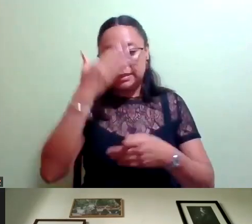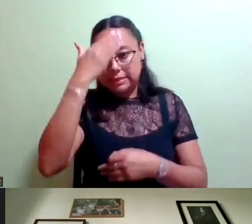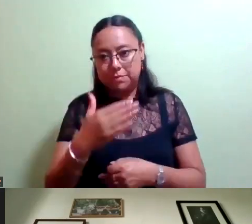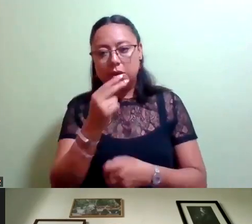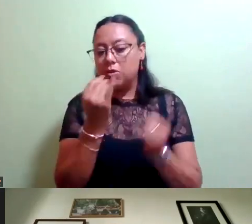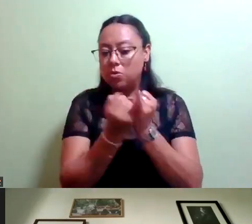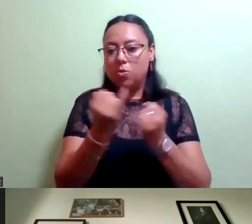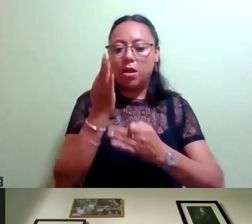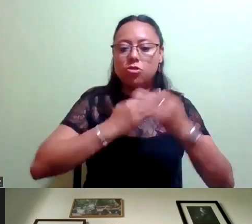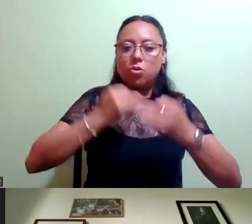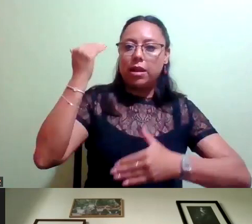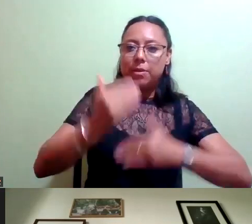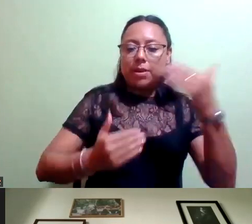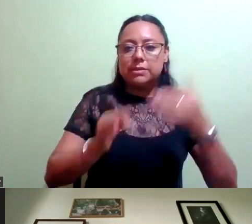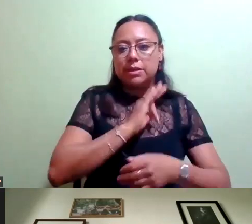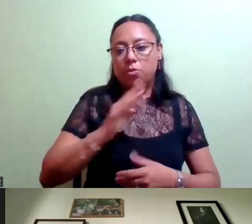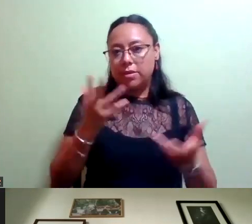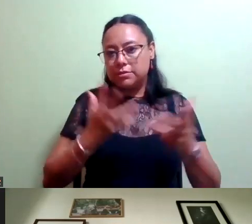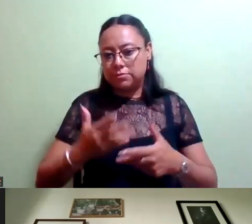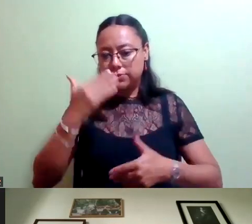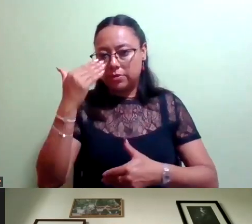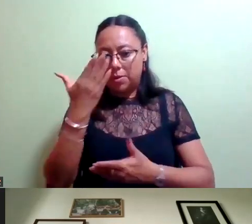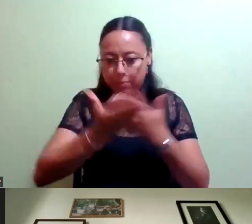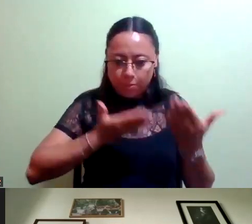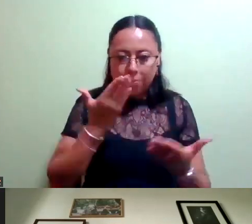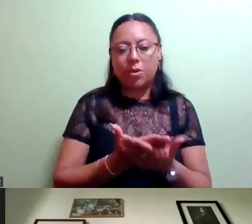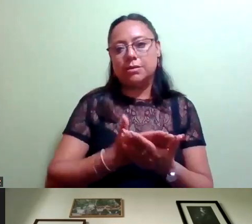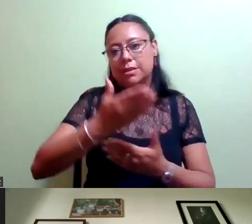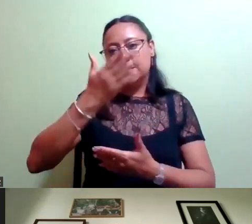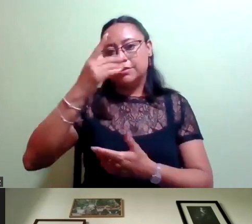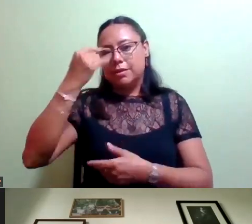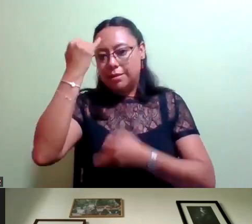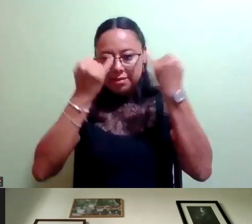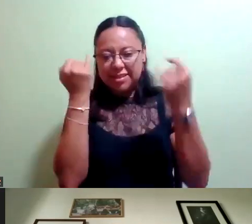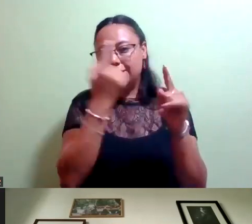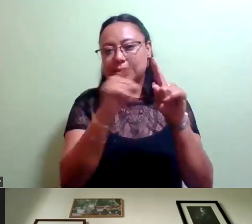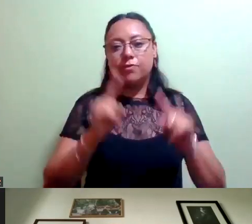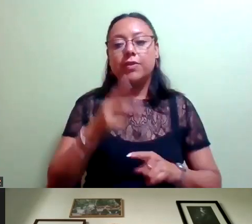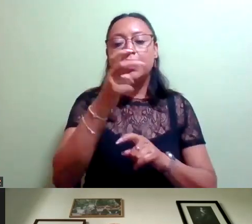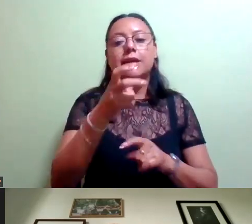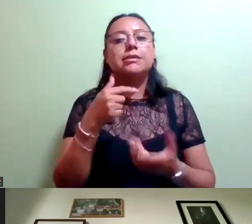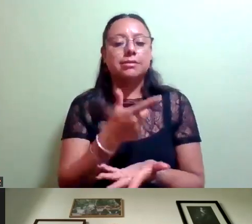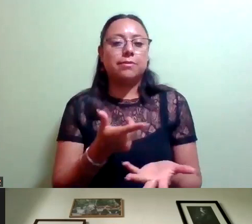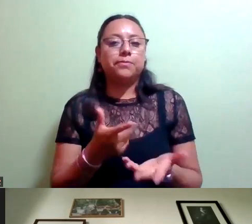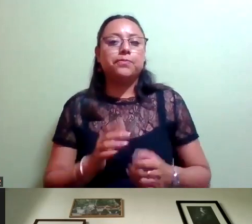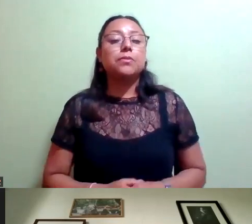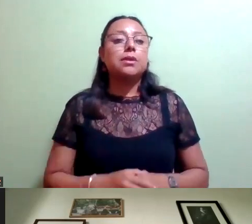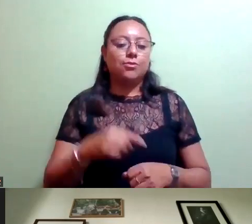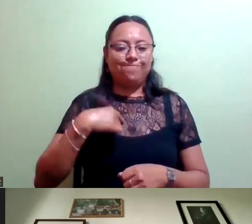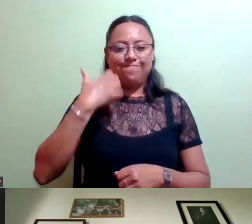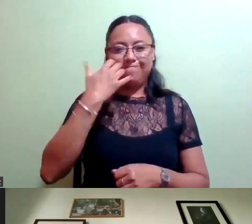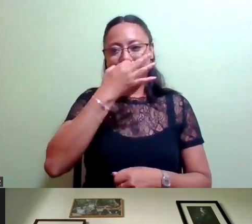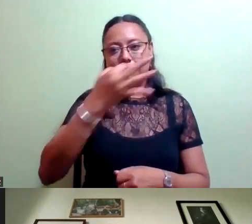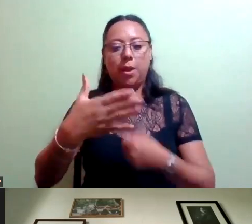los acuerdos y de las propuestas que salieron de ese Parlamento. Entonces, decirles a todas y todos ustedes que en próximas